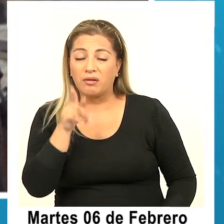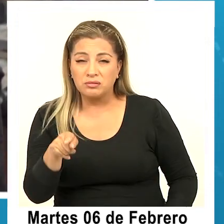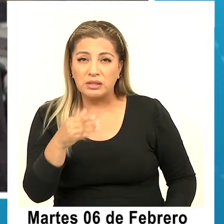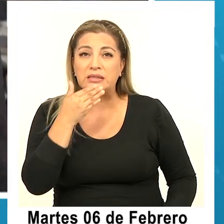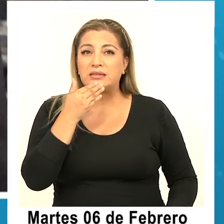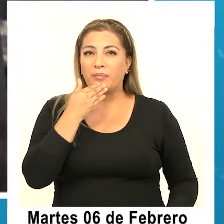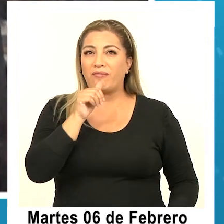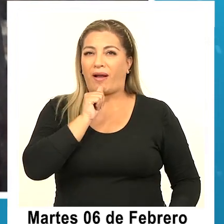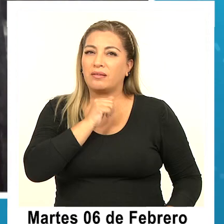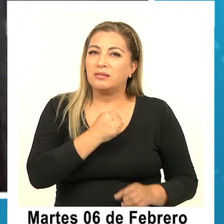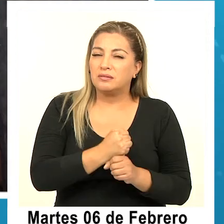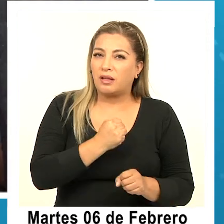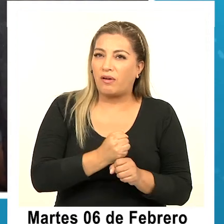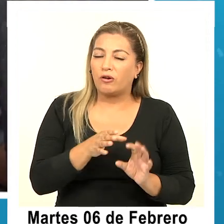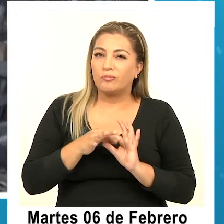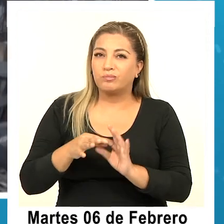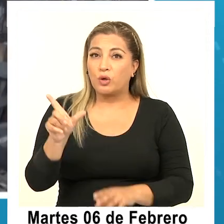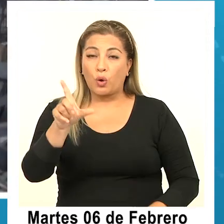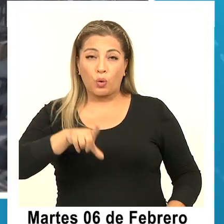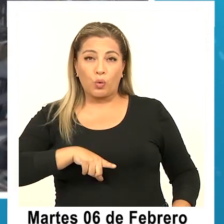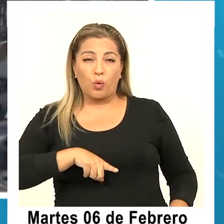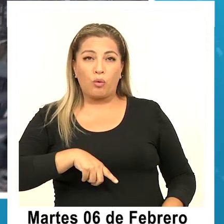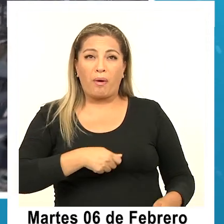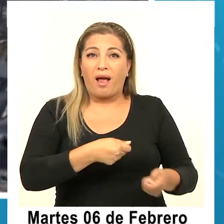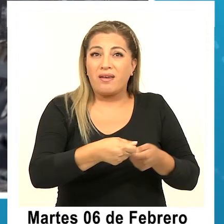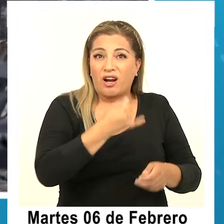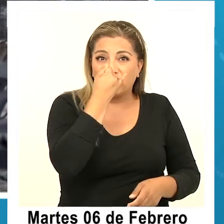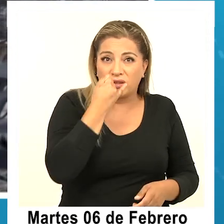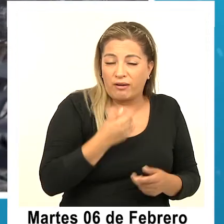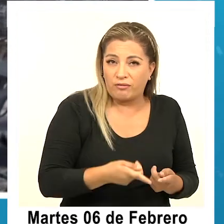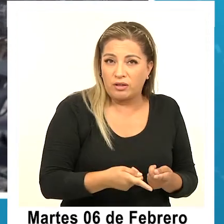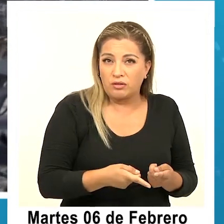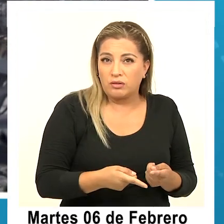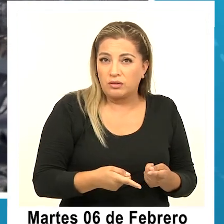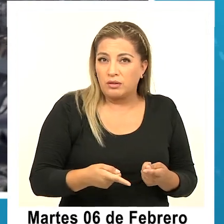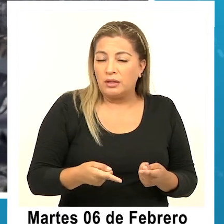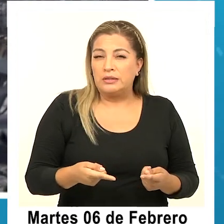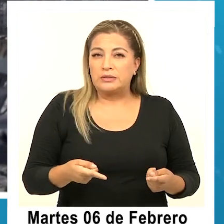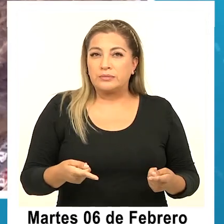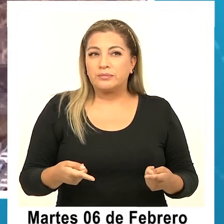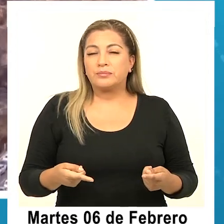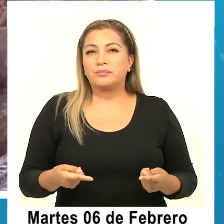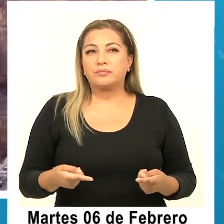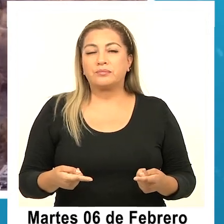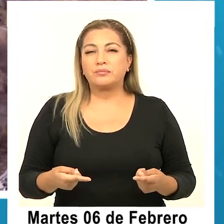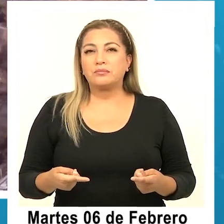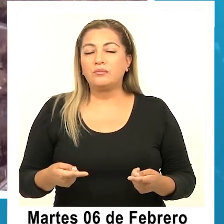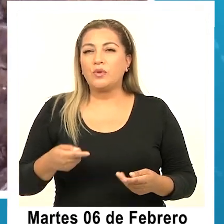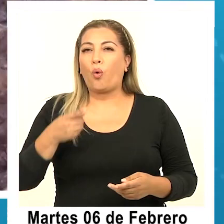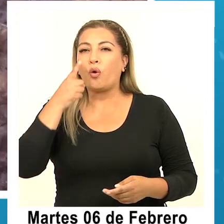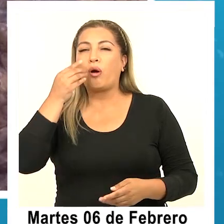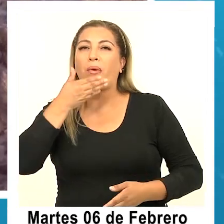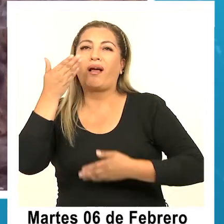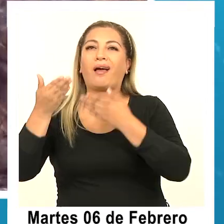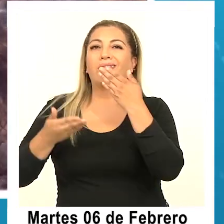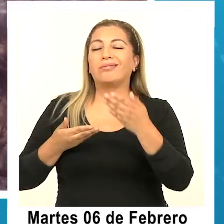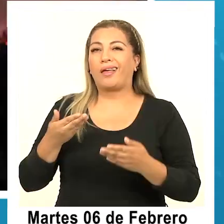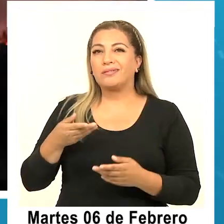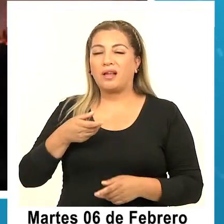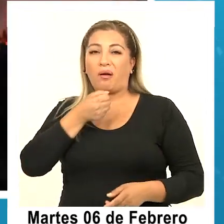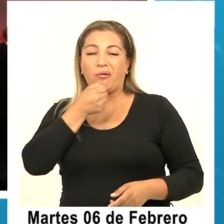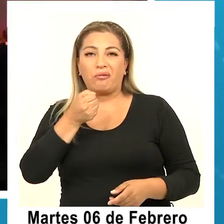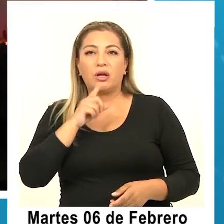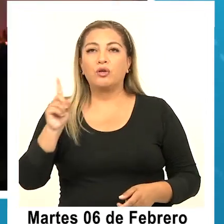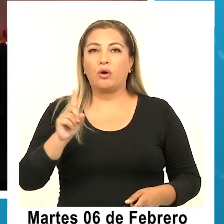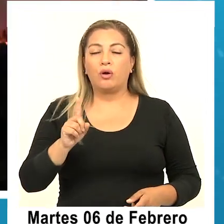también hay una falta de trabajo y ahí no es culpa ni del narcotráfico, ni del cantante de reggaetón que promueve el narcotráfico. No, acá la